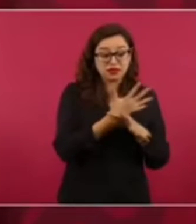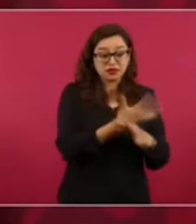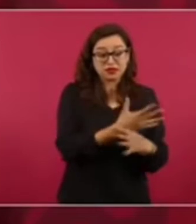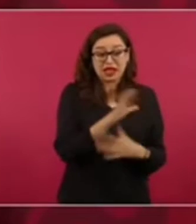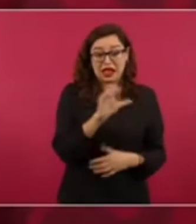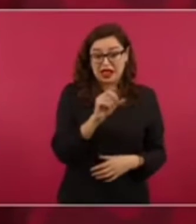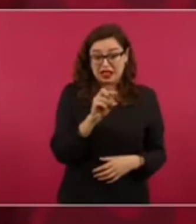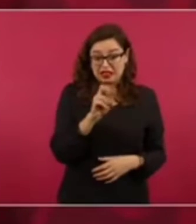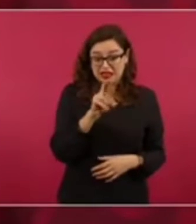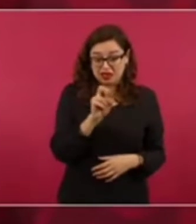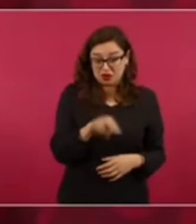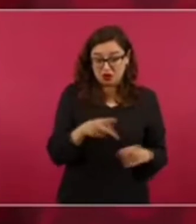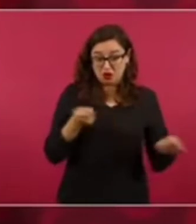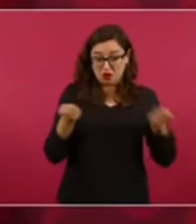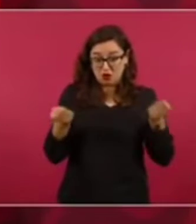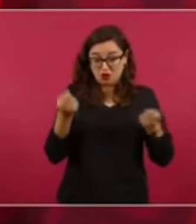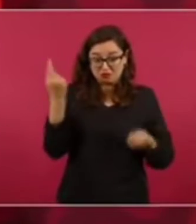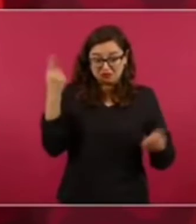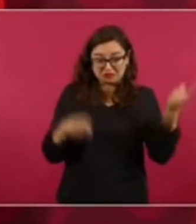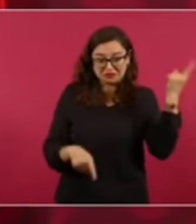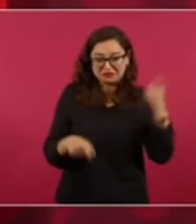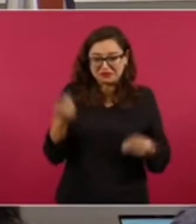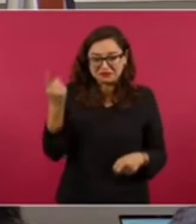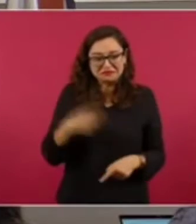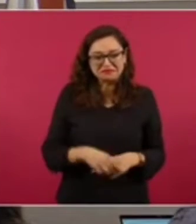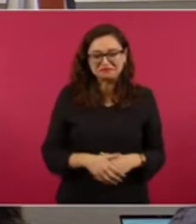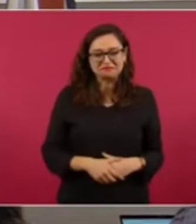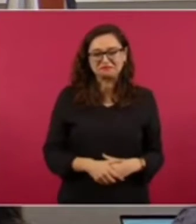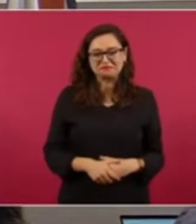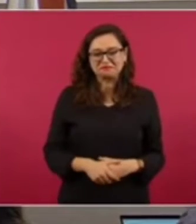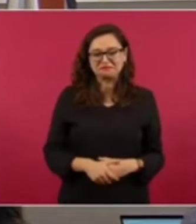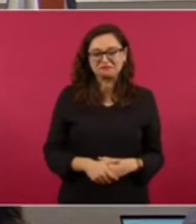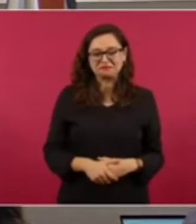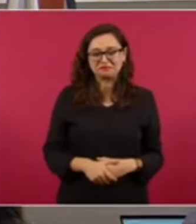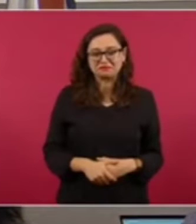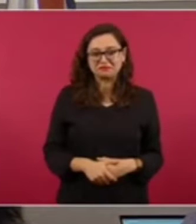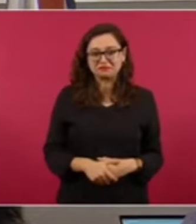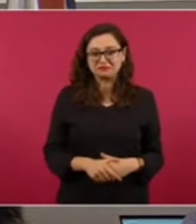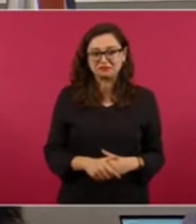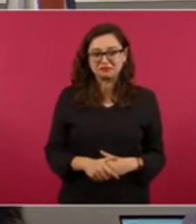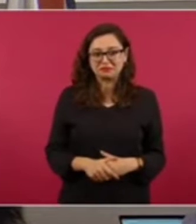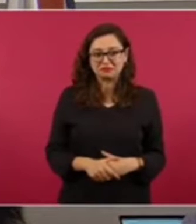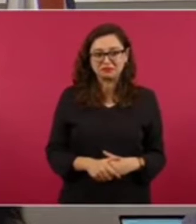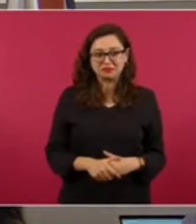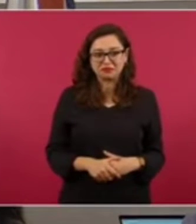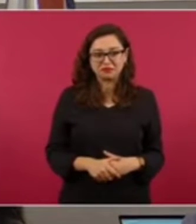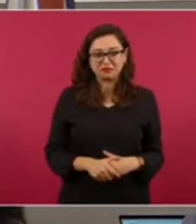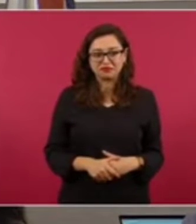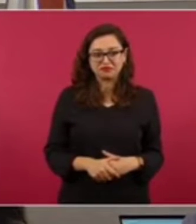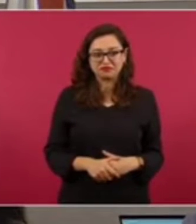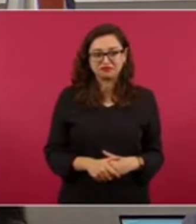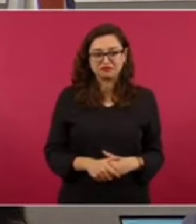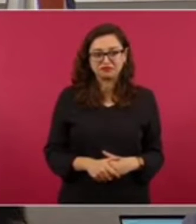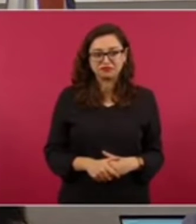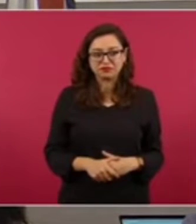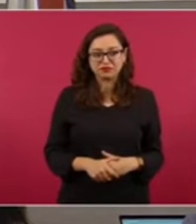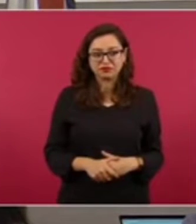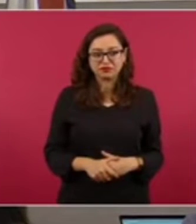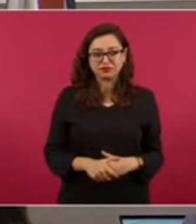decisiones. Síguele. Pas décider sans son ministre de l'Intérieur. Sin que regresa